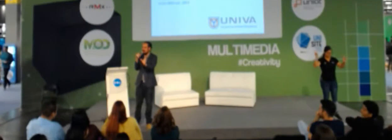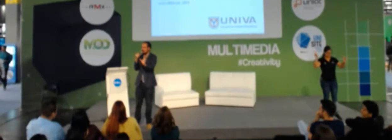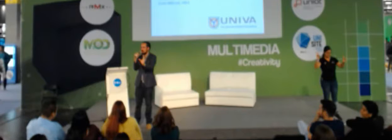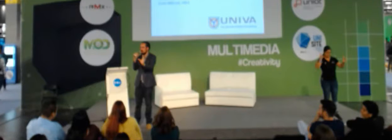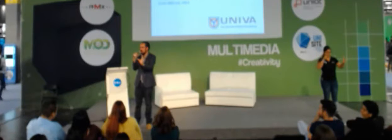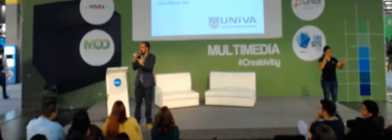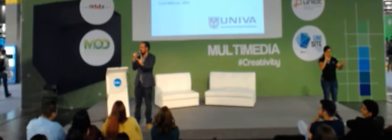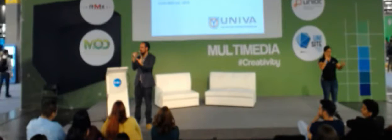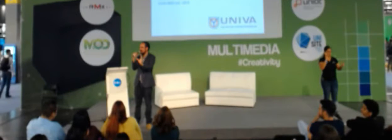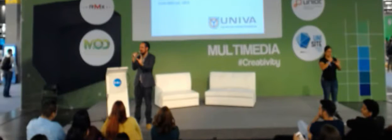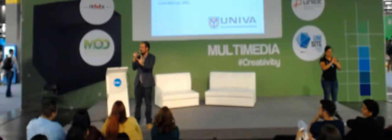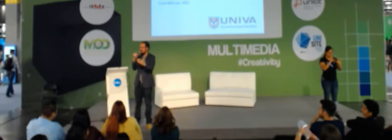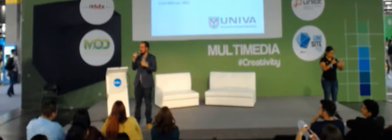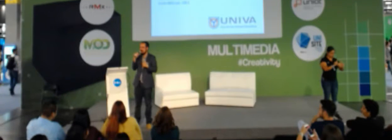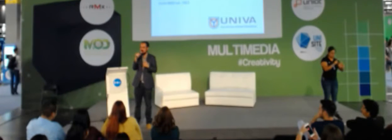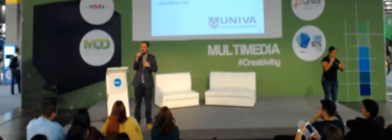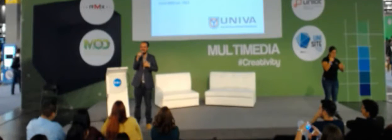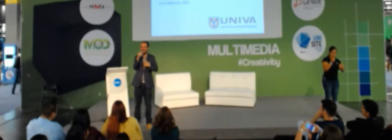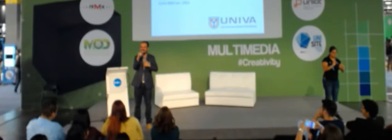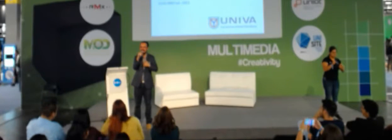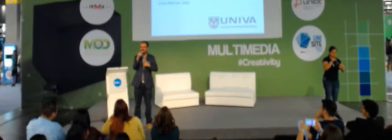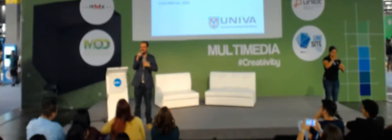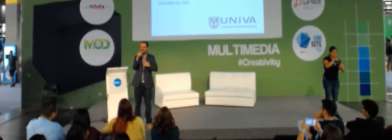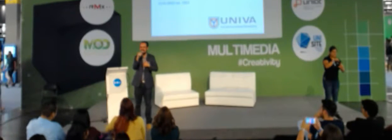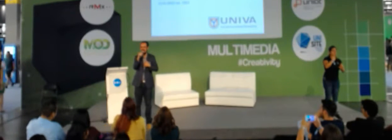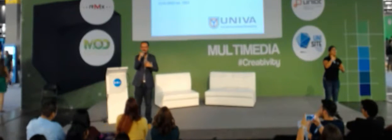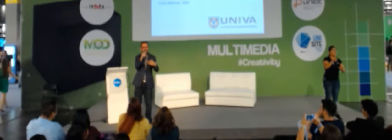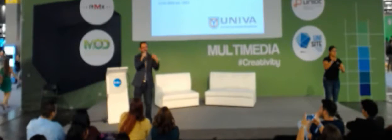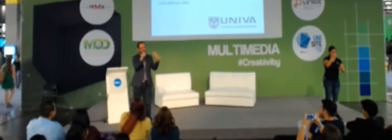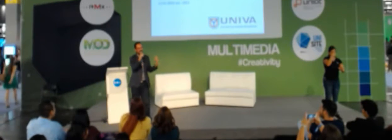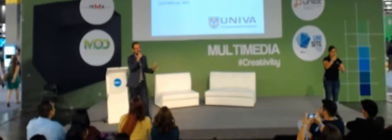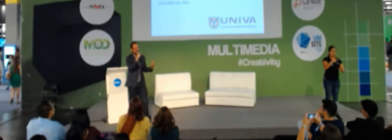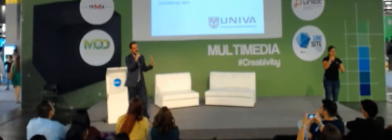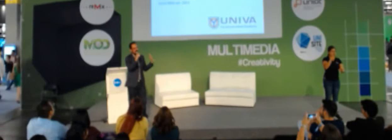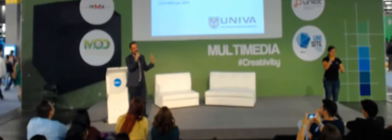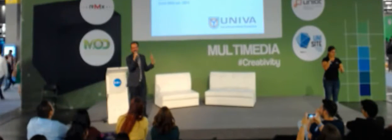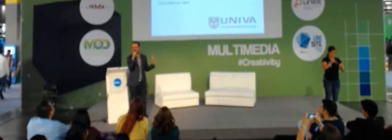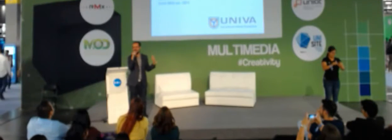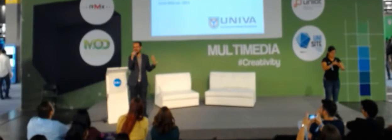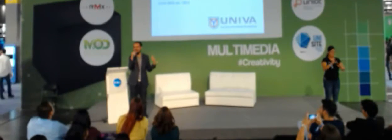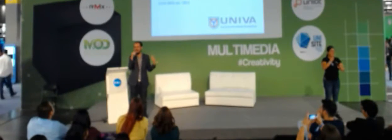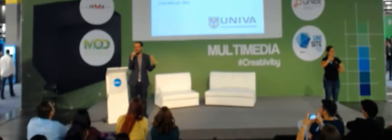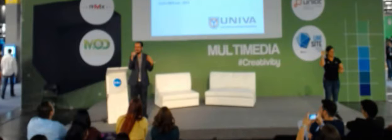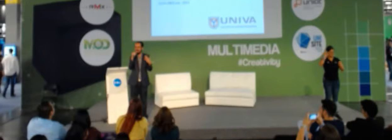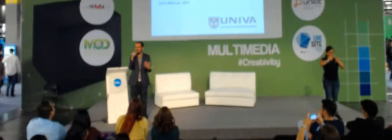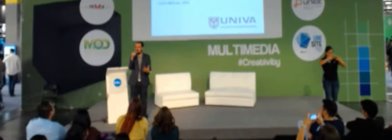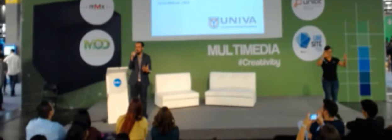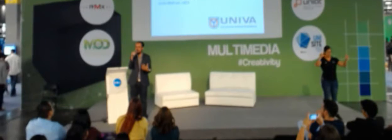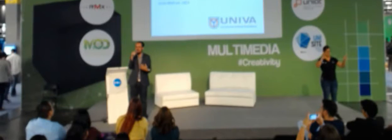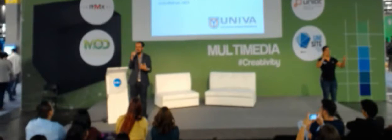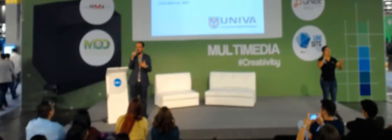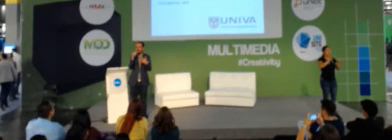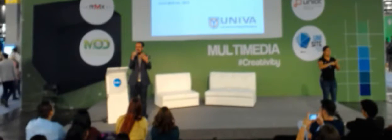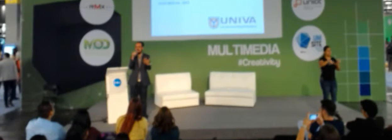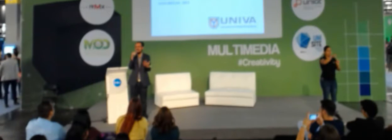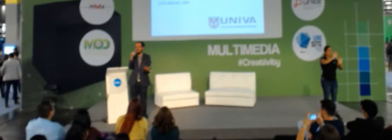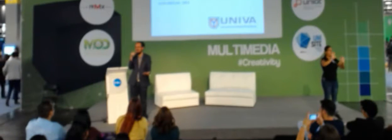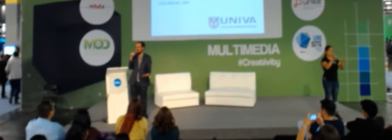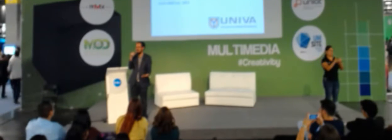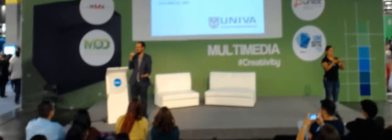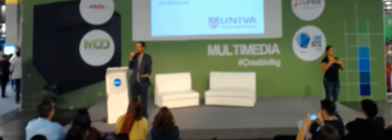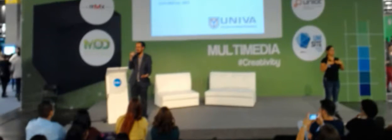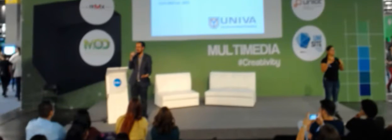no vemos a un sordo, vemos a un oyente. Entonces, ejercicios como este hacen que una comunidad se vea